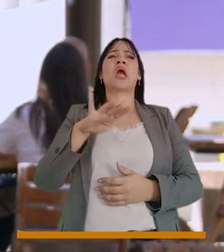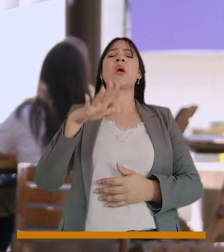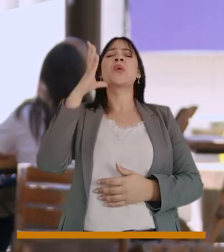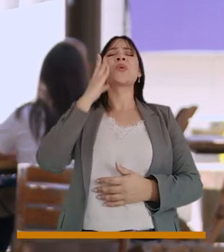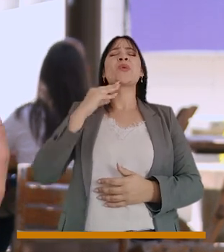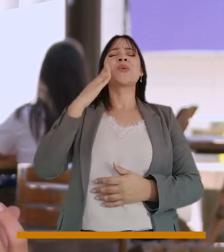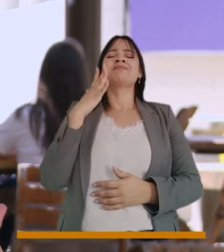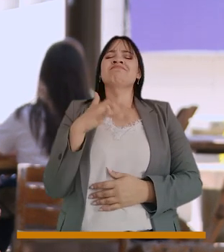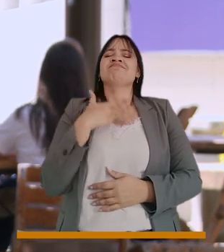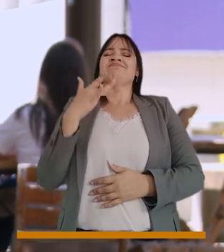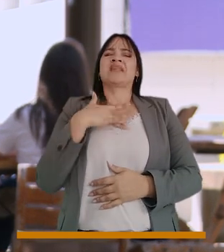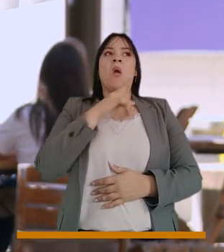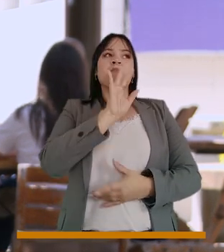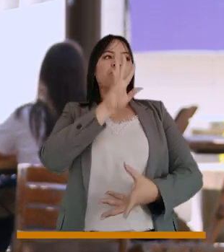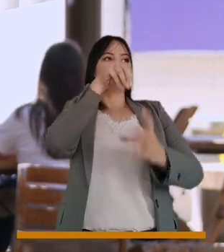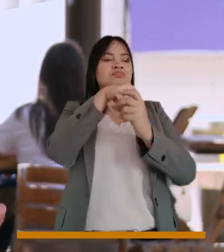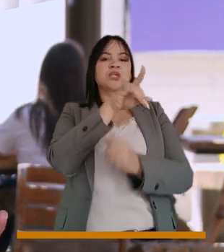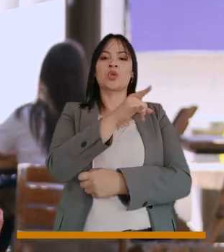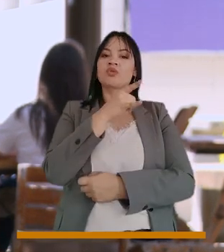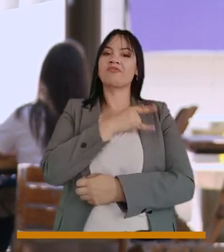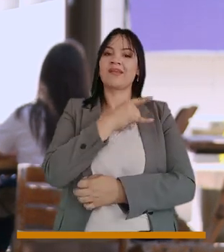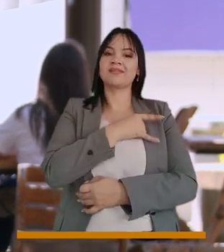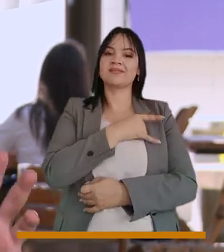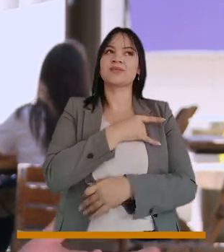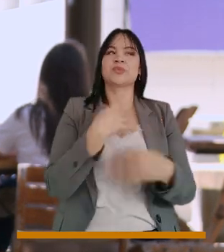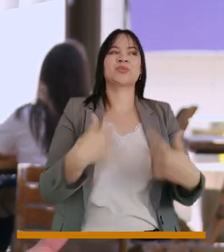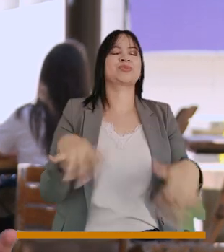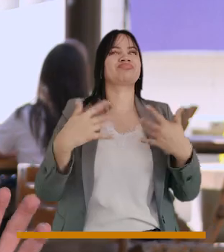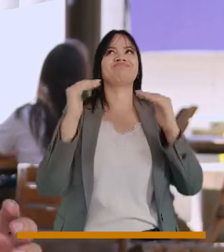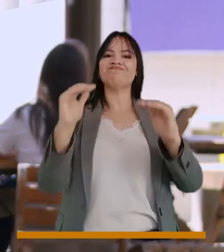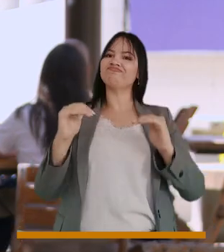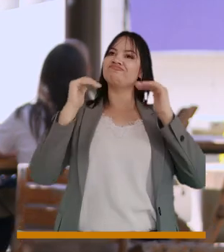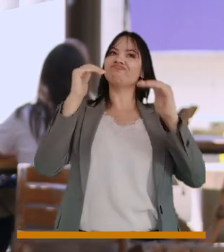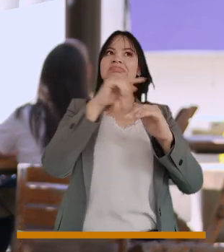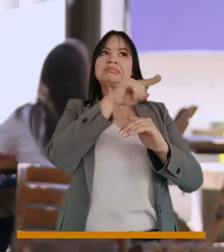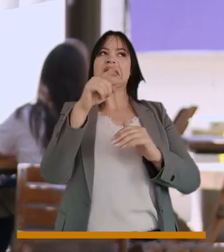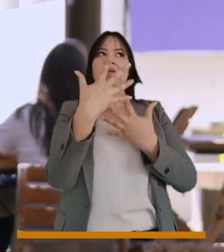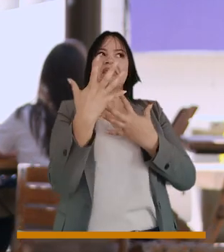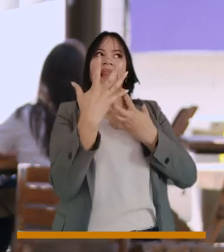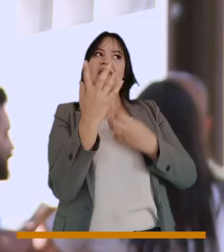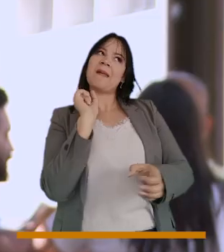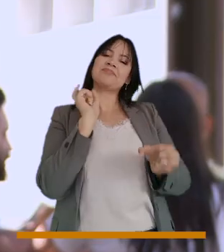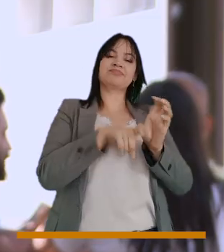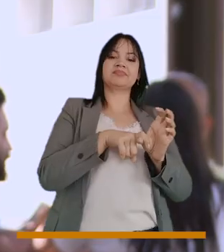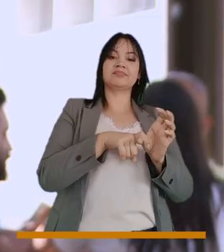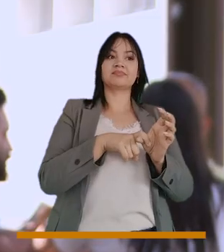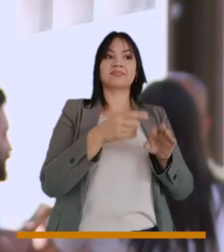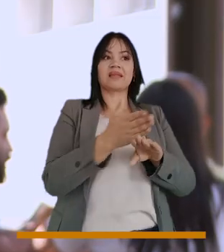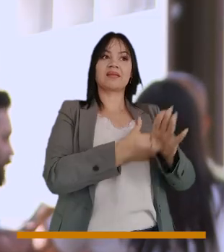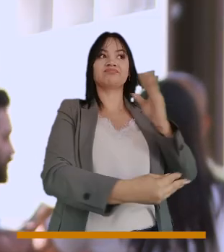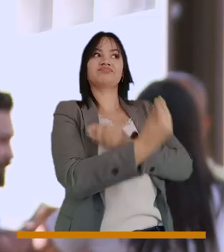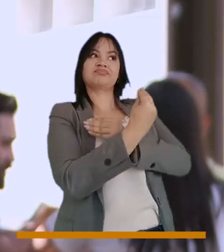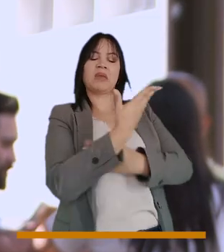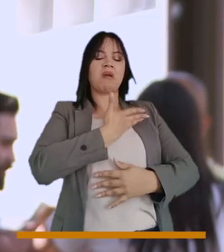ya lo experimenté, pude estudiar en una universidad que se puede decir que de las más cotizadas en Medellín. Siempre mi mamá